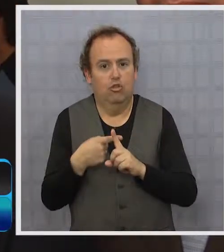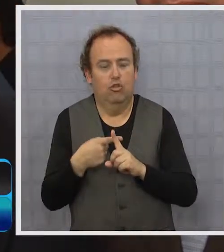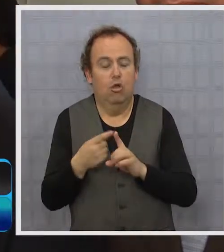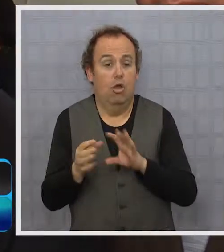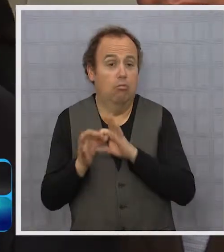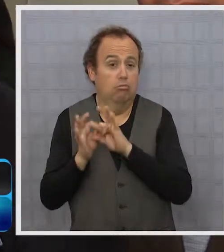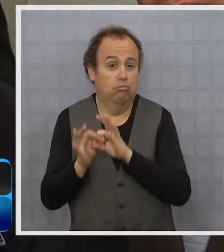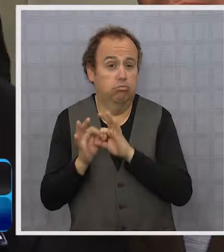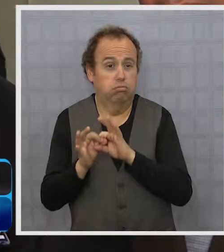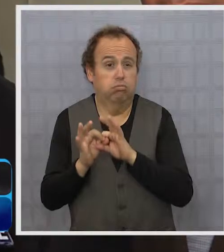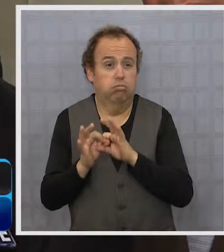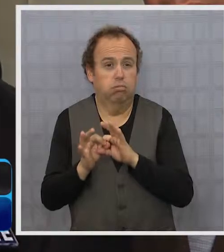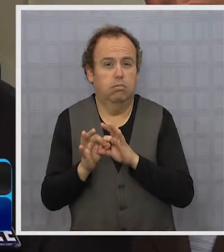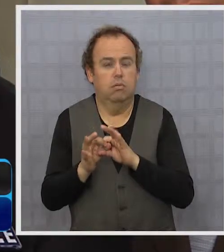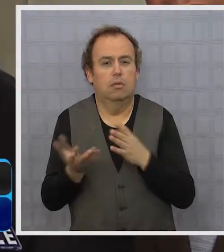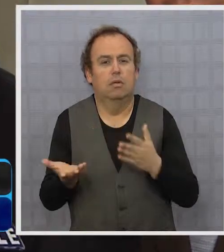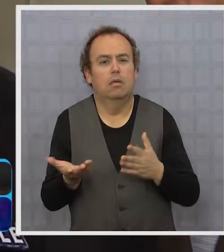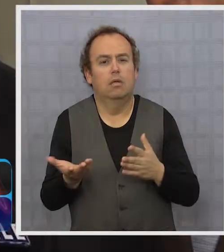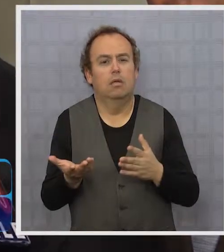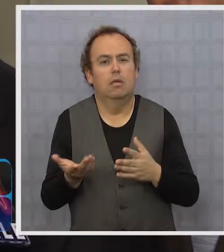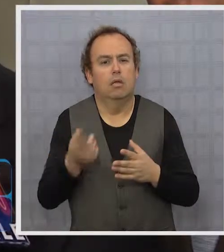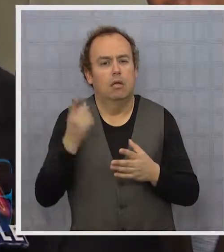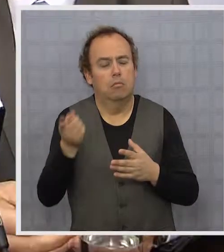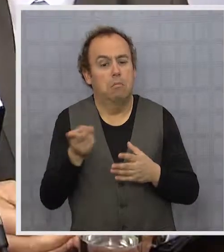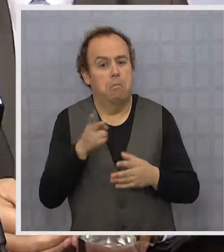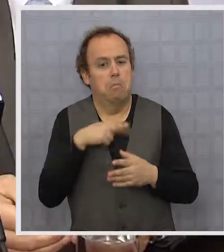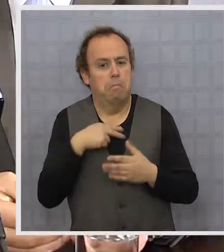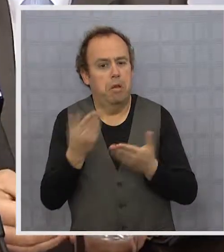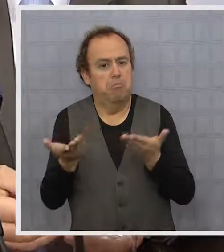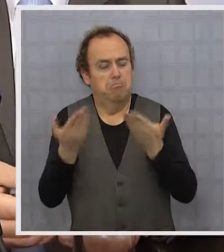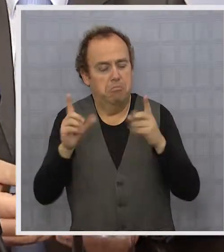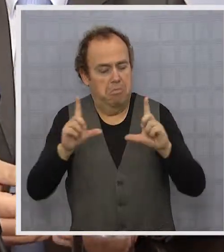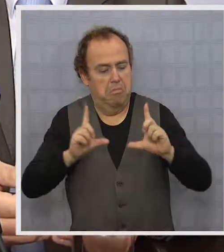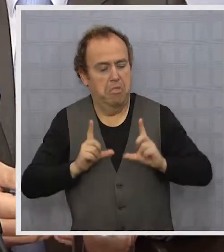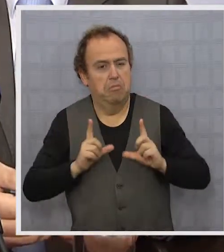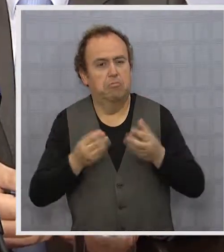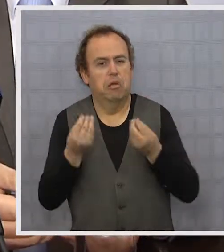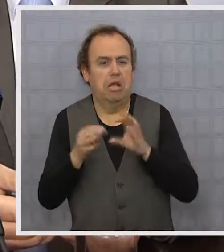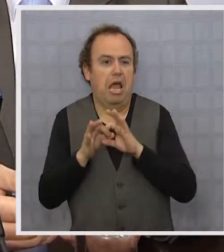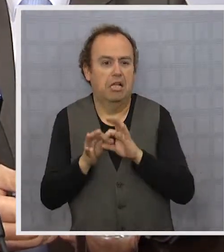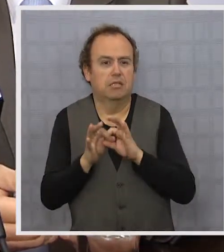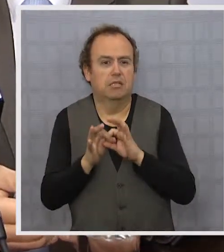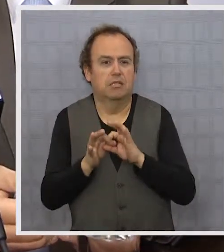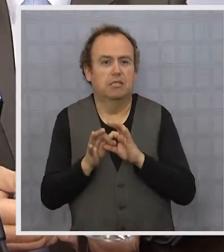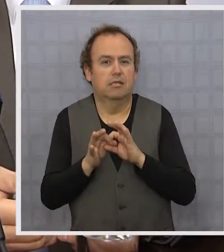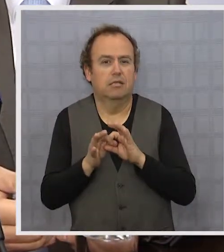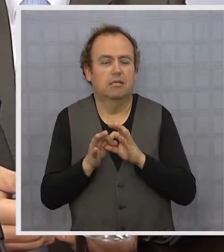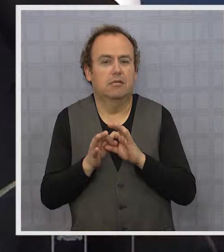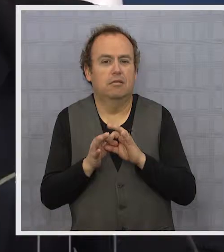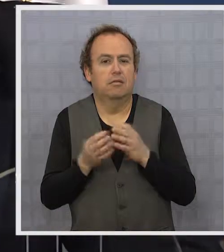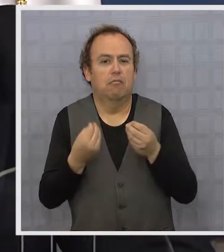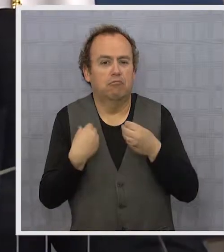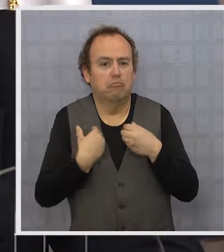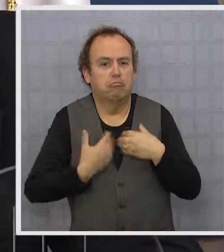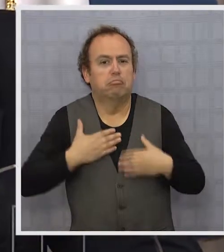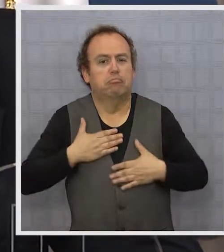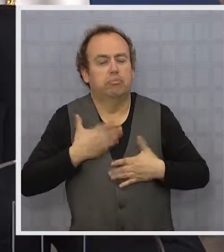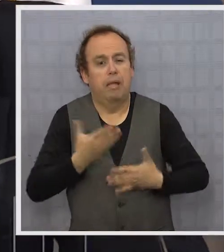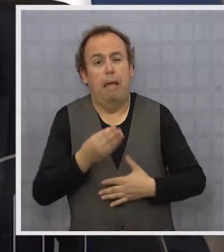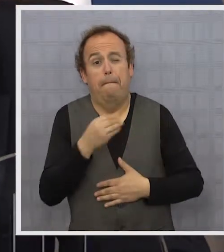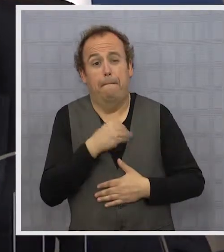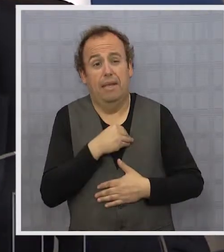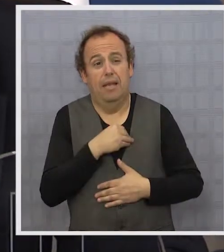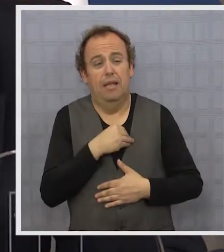agradecido por la diferencia de él y la la disposición que tuvo con nosotros pero que la pena pero